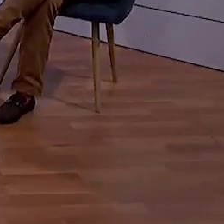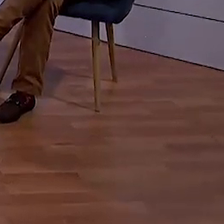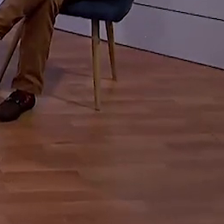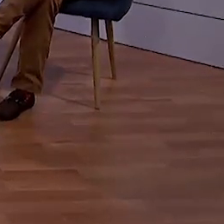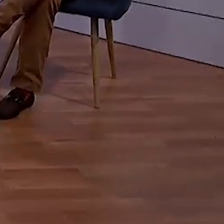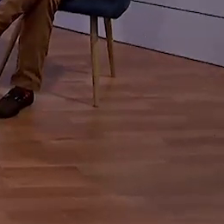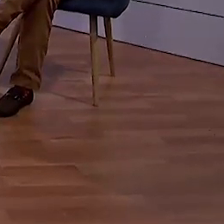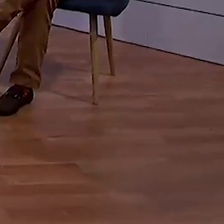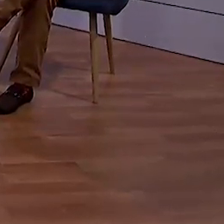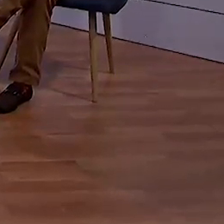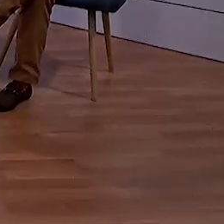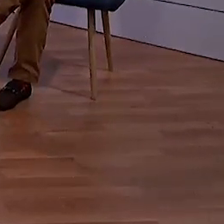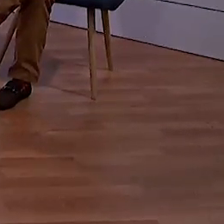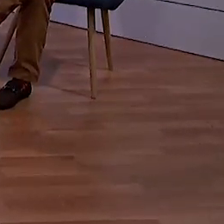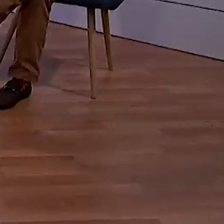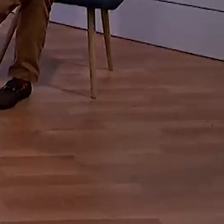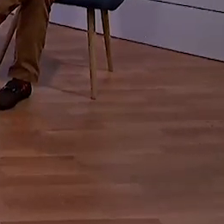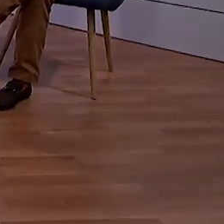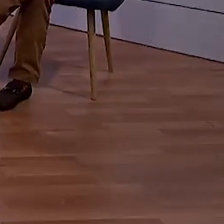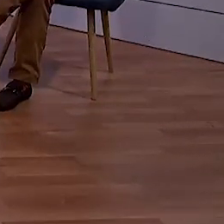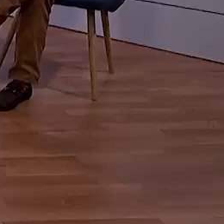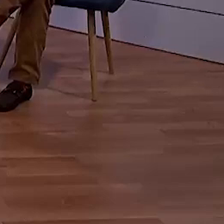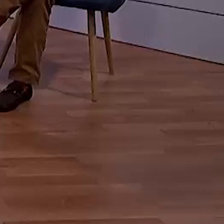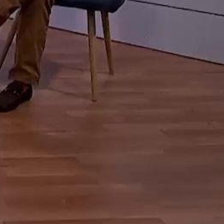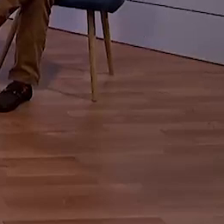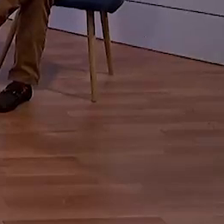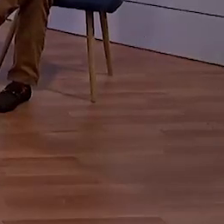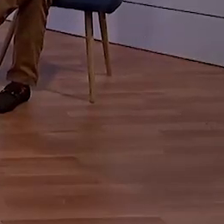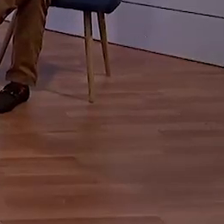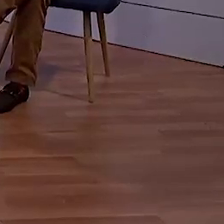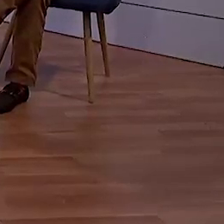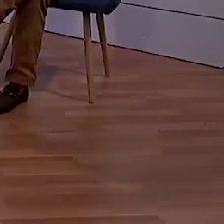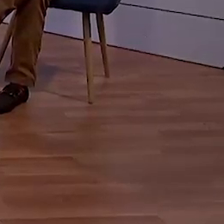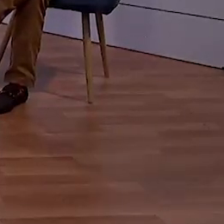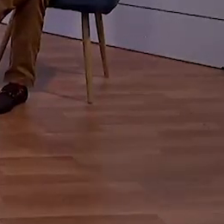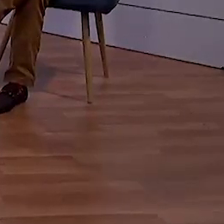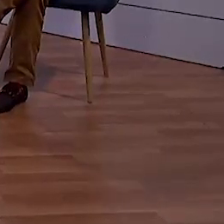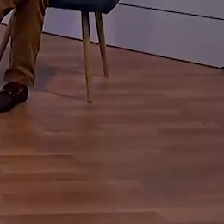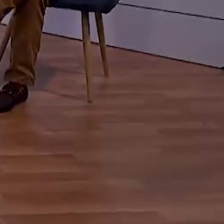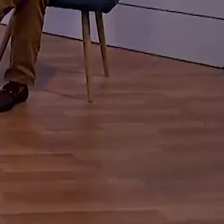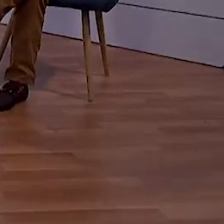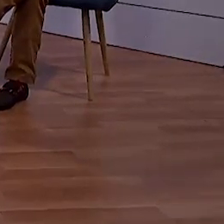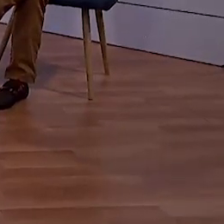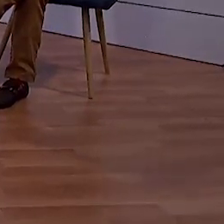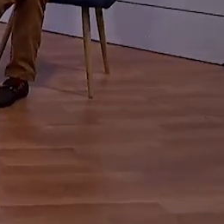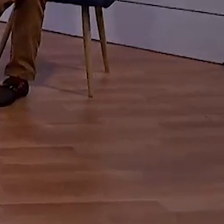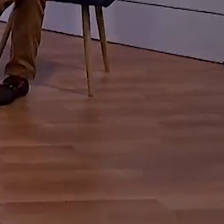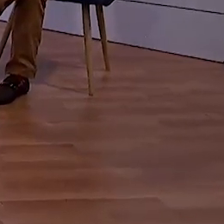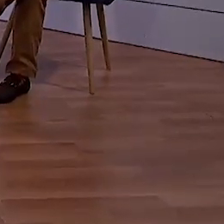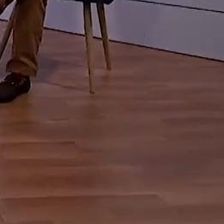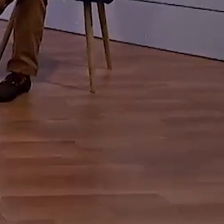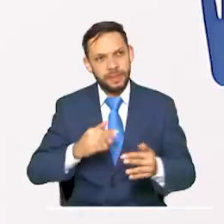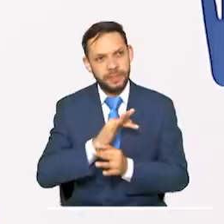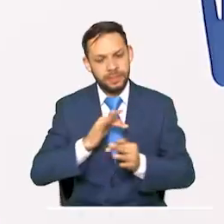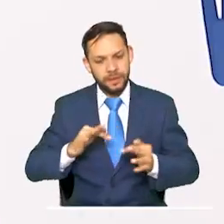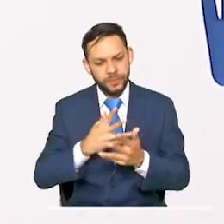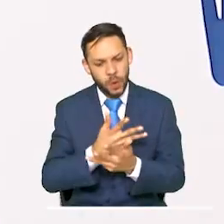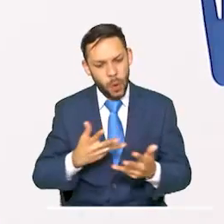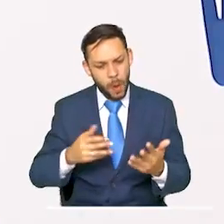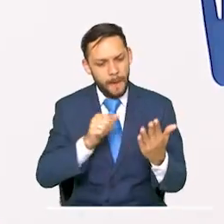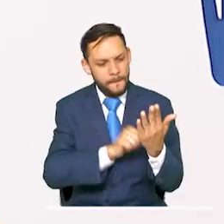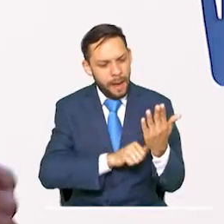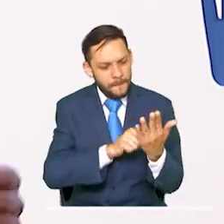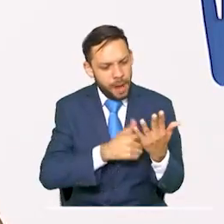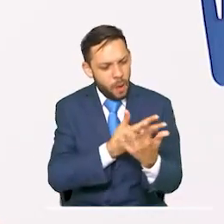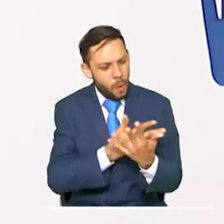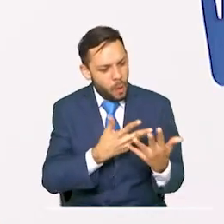On Health. Y él ha sido una persona que nos ha apoyado también mucho en el desarrollo de productos